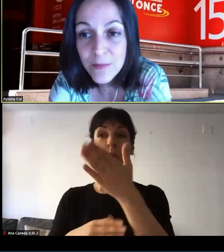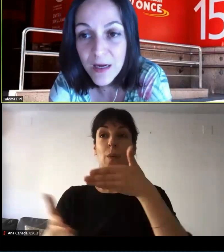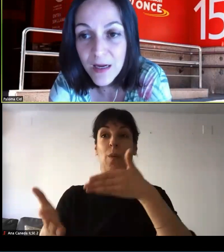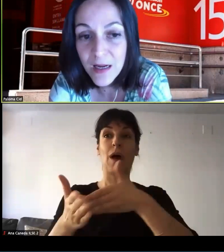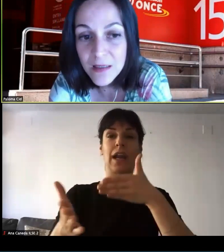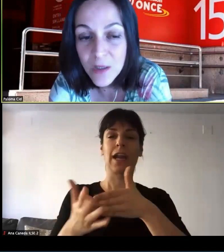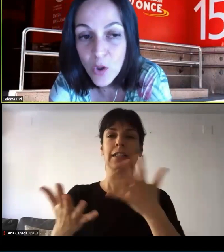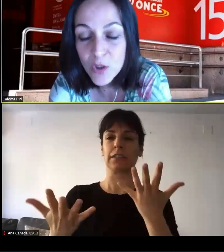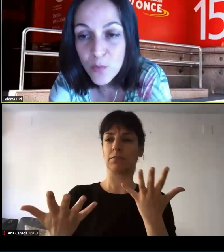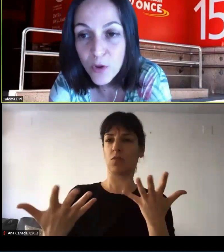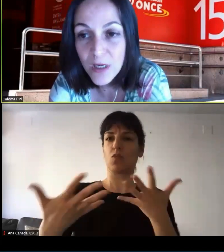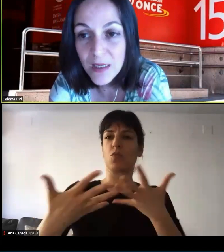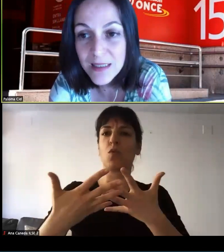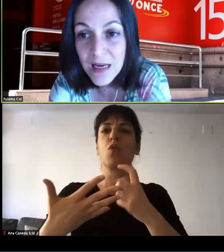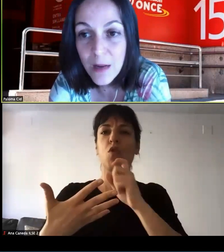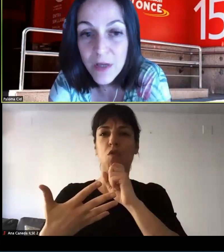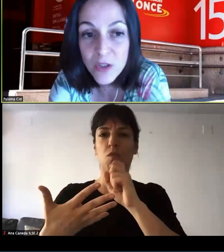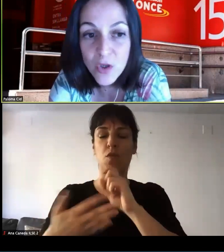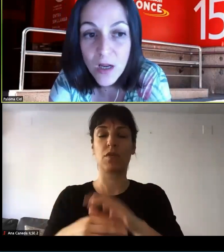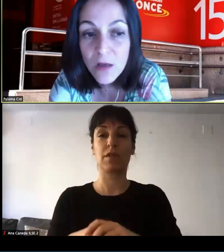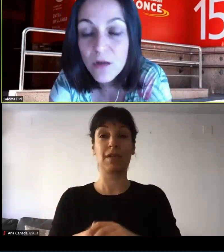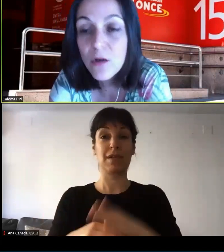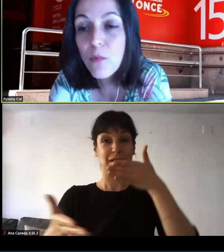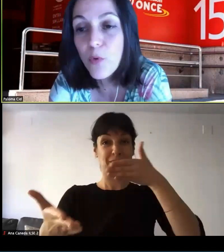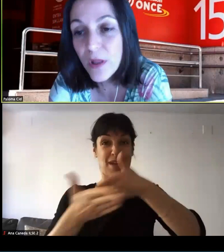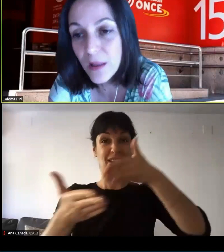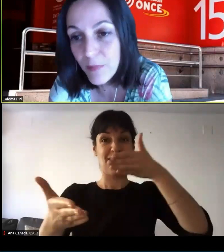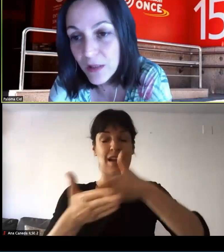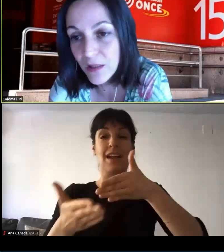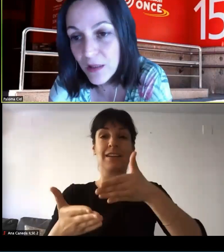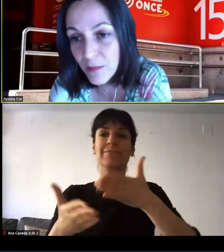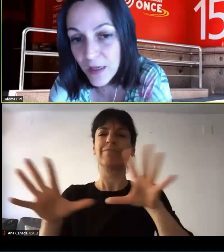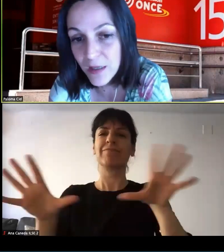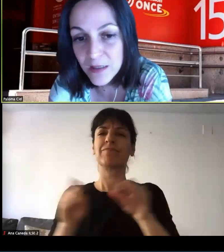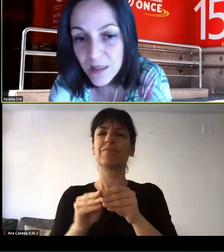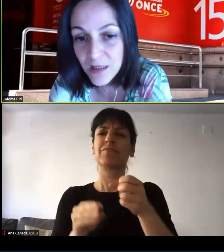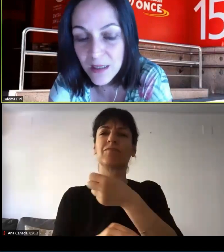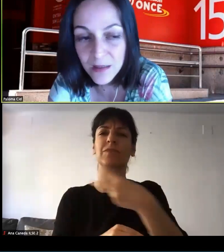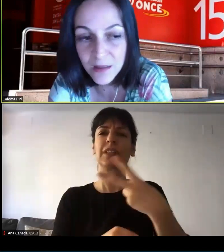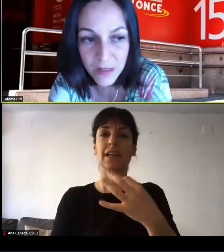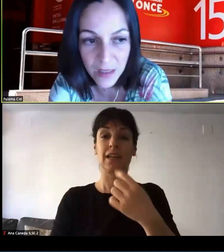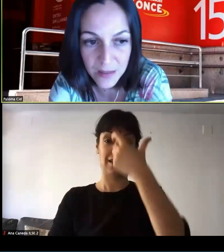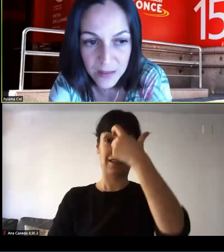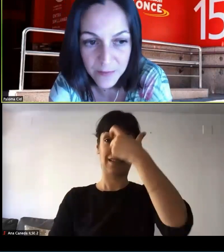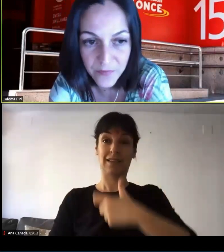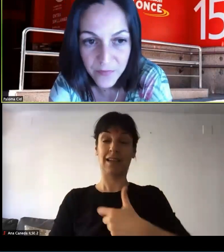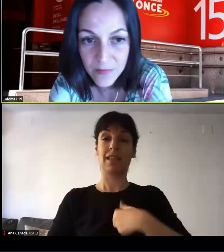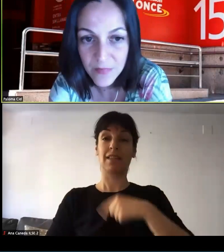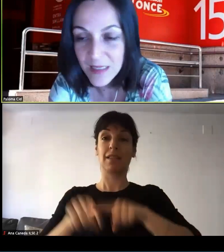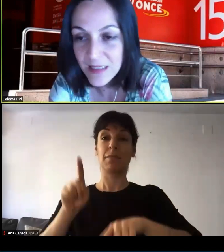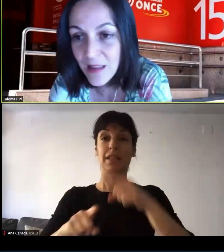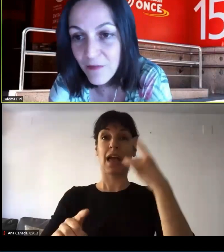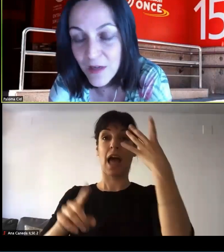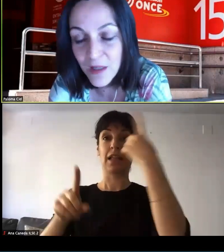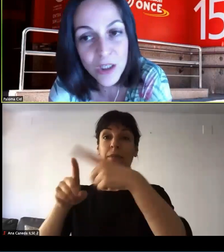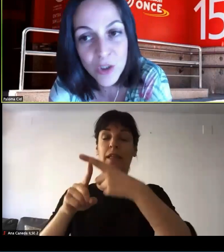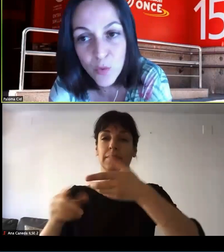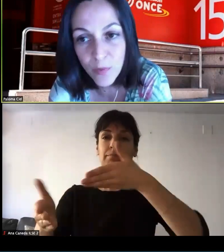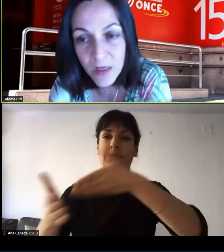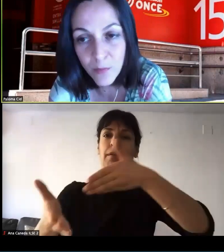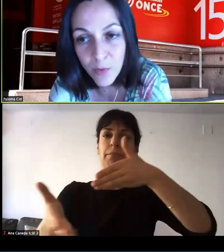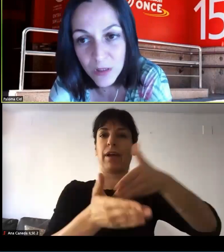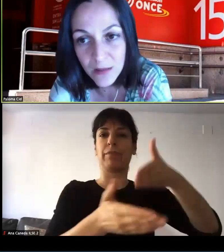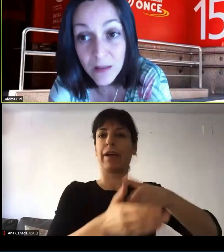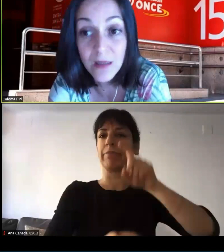estas barreras lo que suponen es que la persona no pueda participar en distintas actividades. Esta definición es